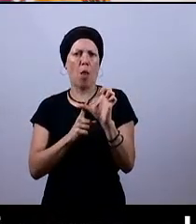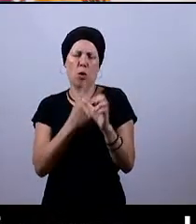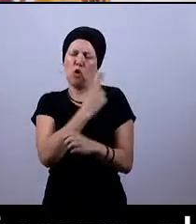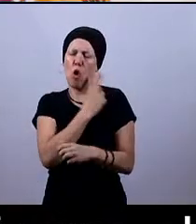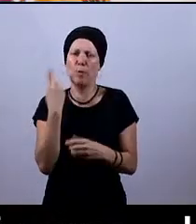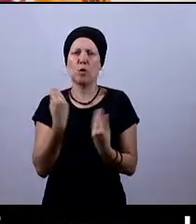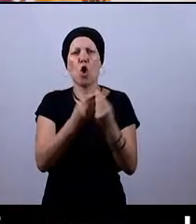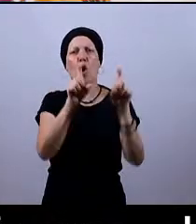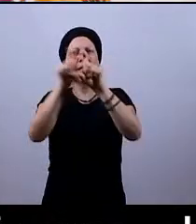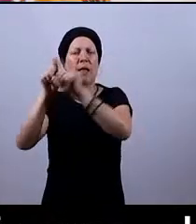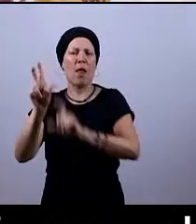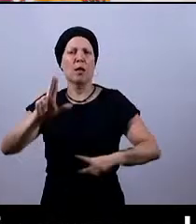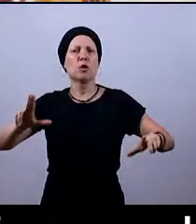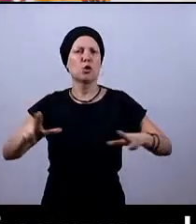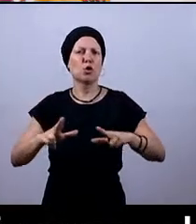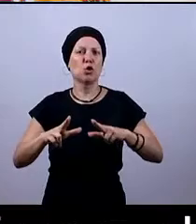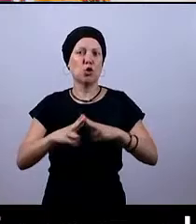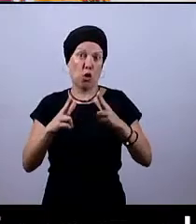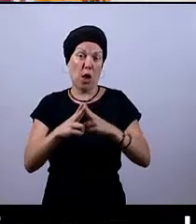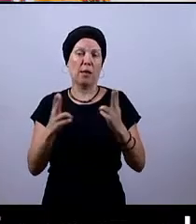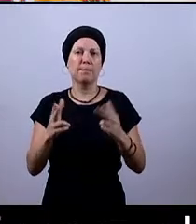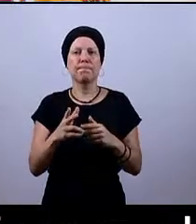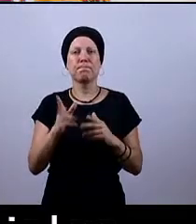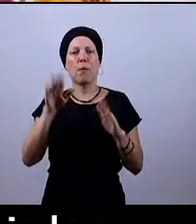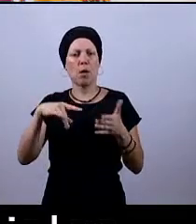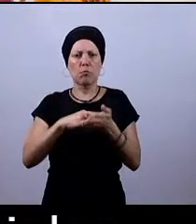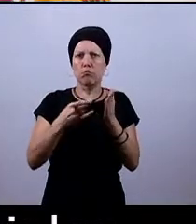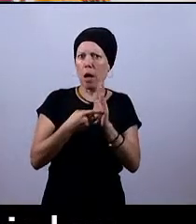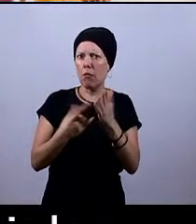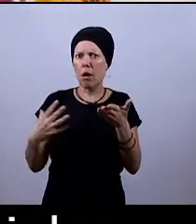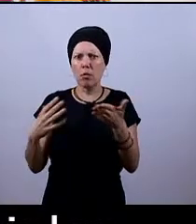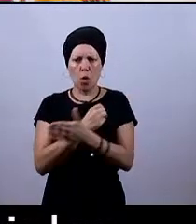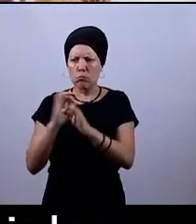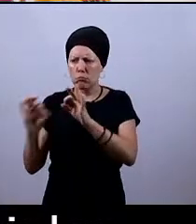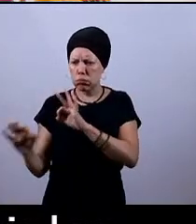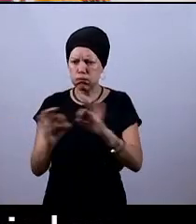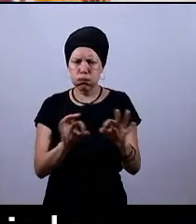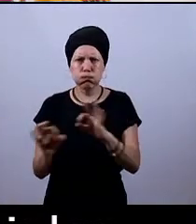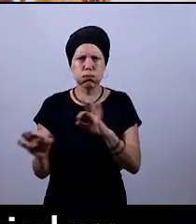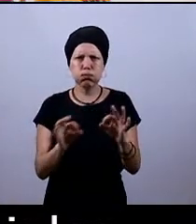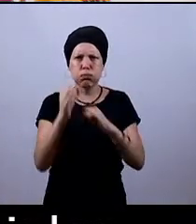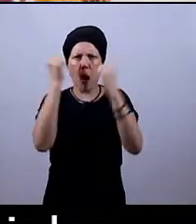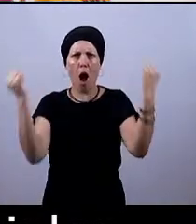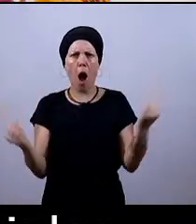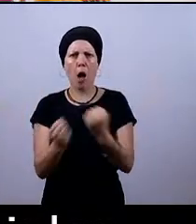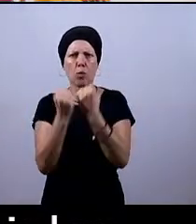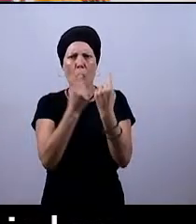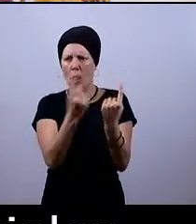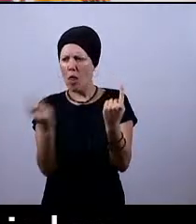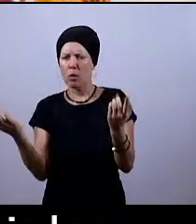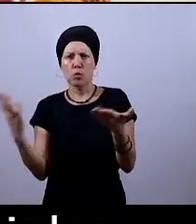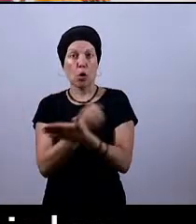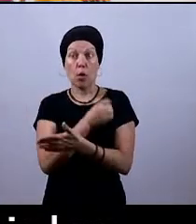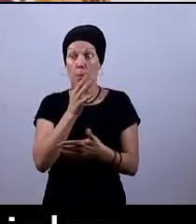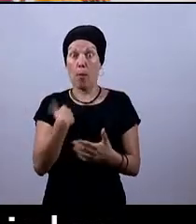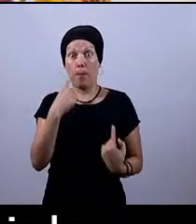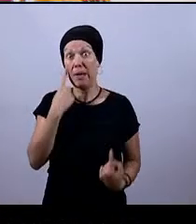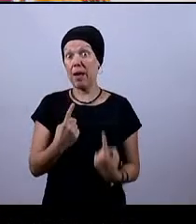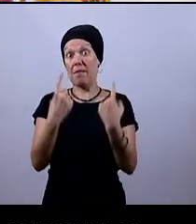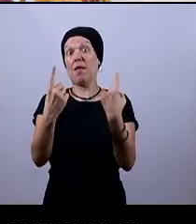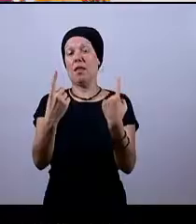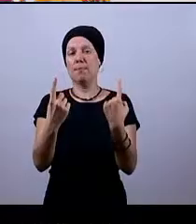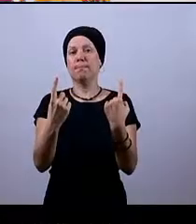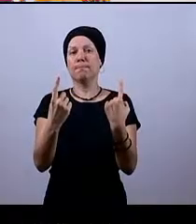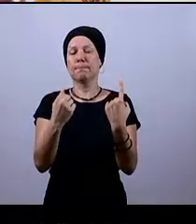entidades sociales que podrán planificar todas y cada una de estas actuaciones porque, como digo, por primera vez